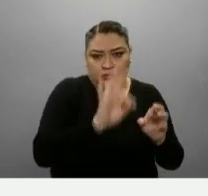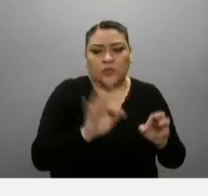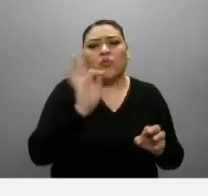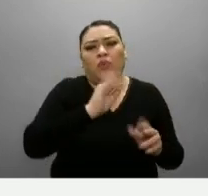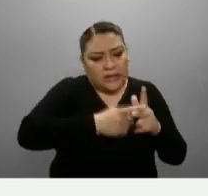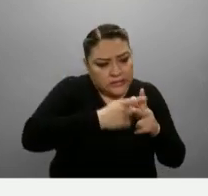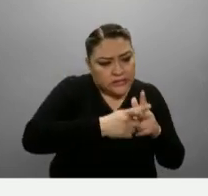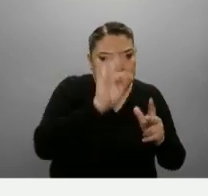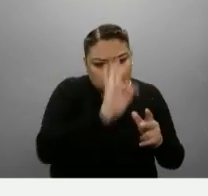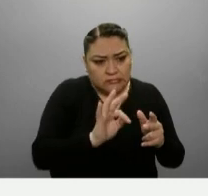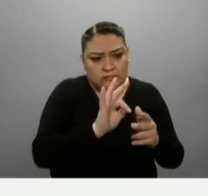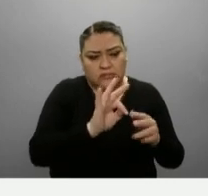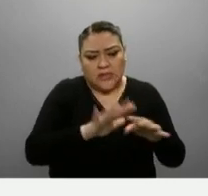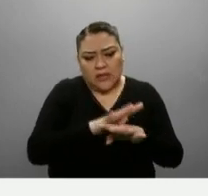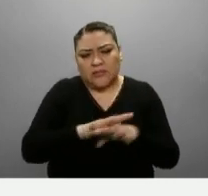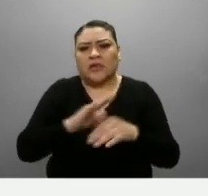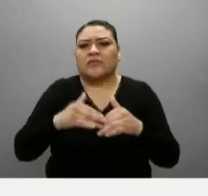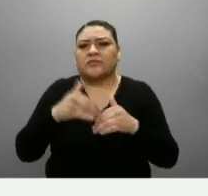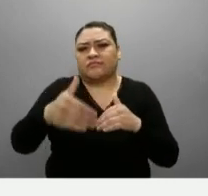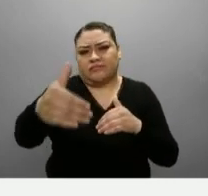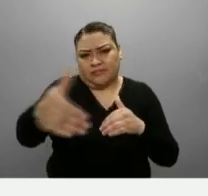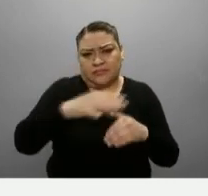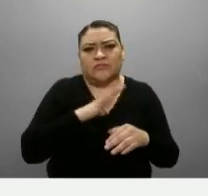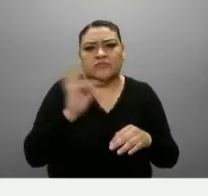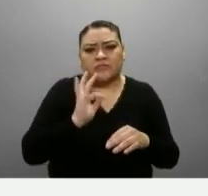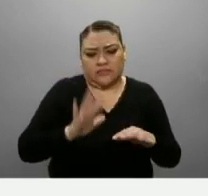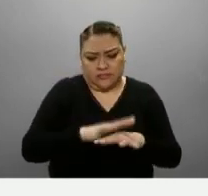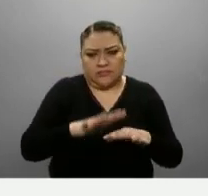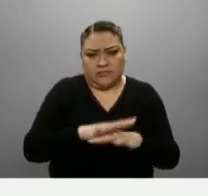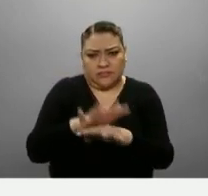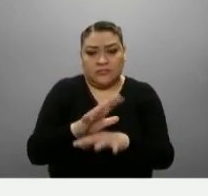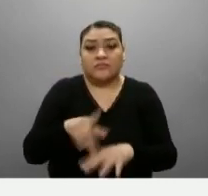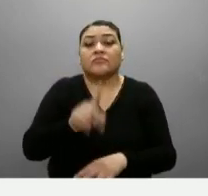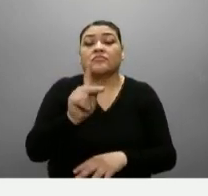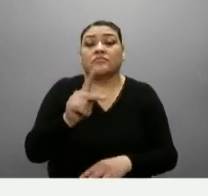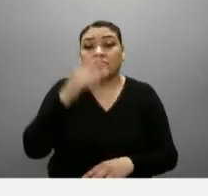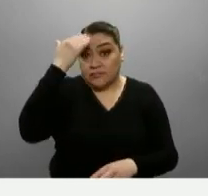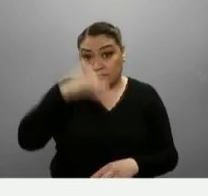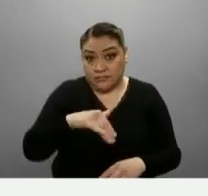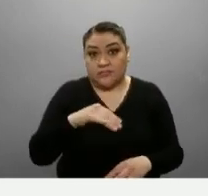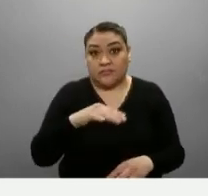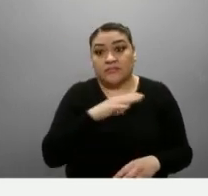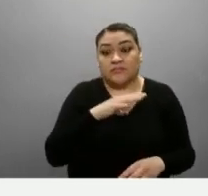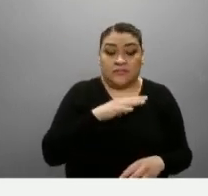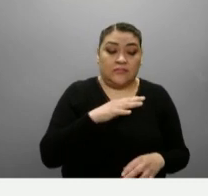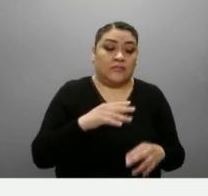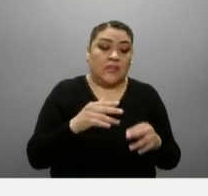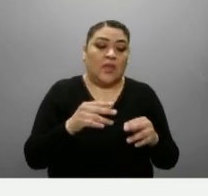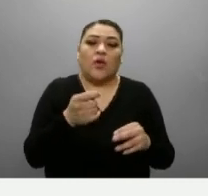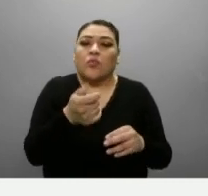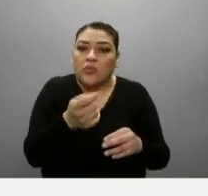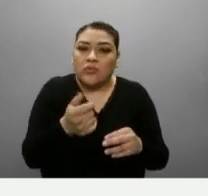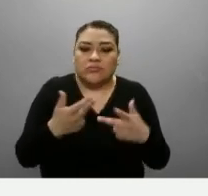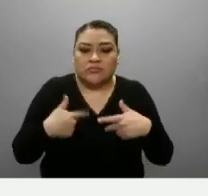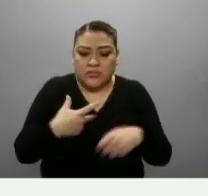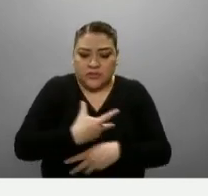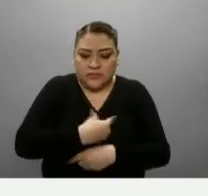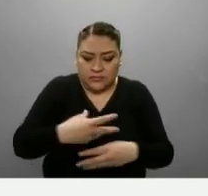ir cambiando a lo largo de las siguientes semanas, y no es raro que cuando hay pocos casos,